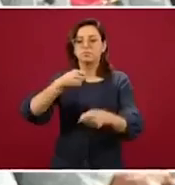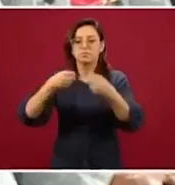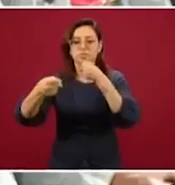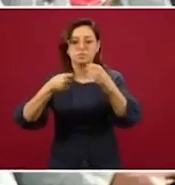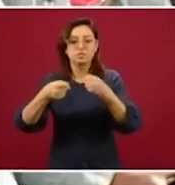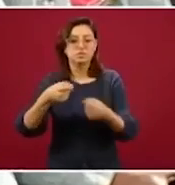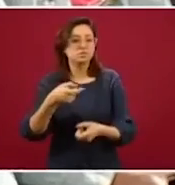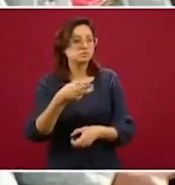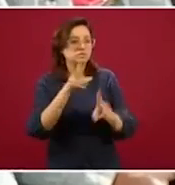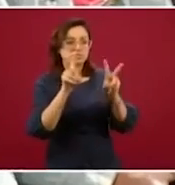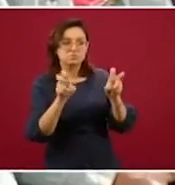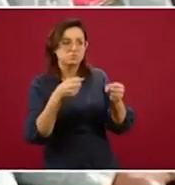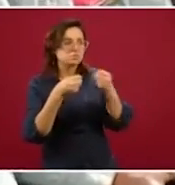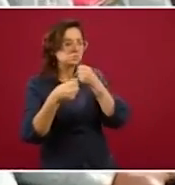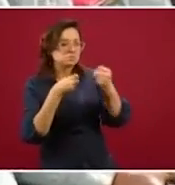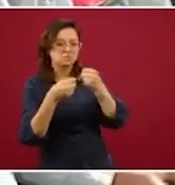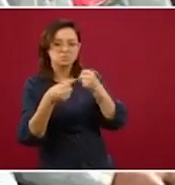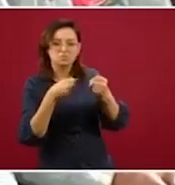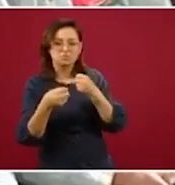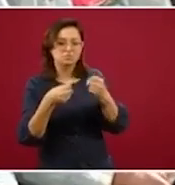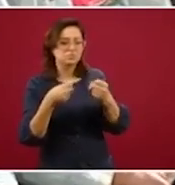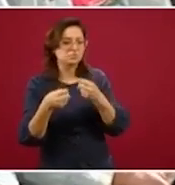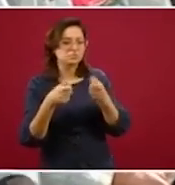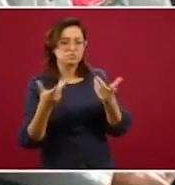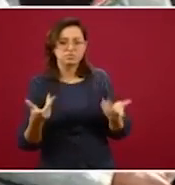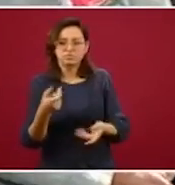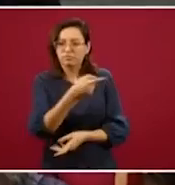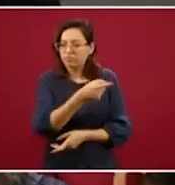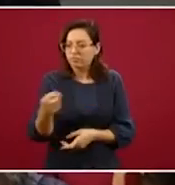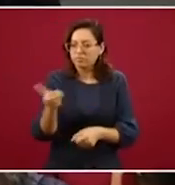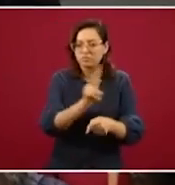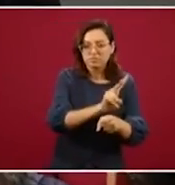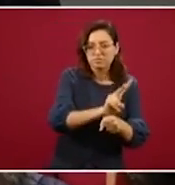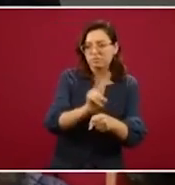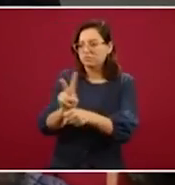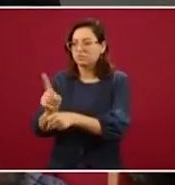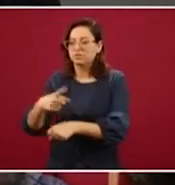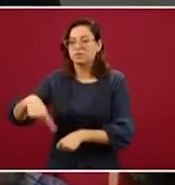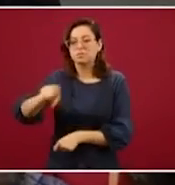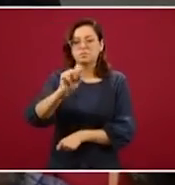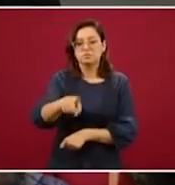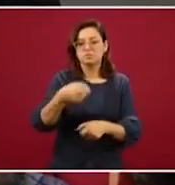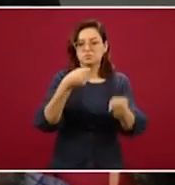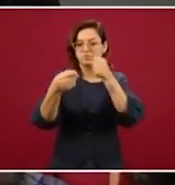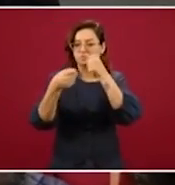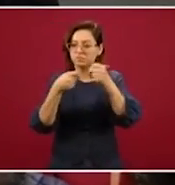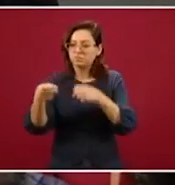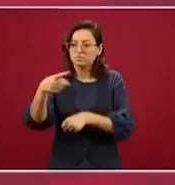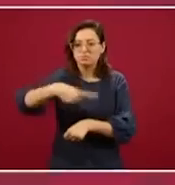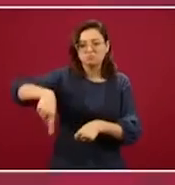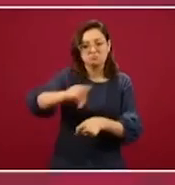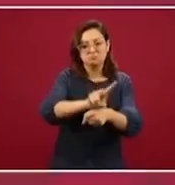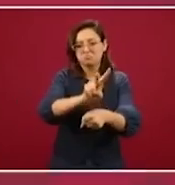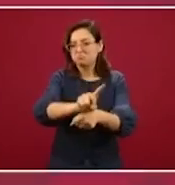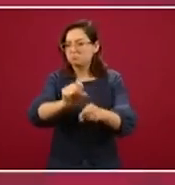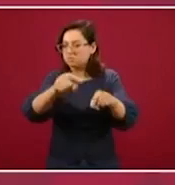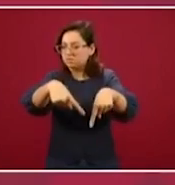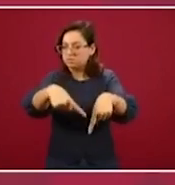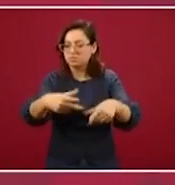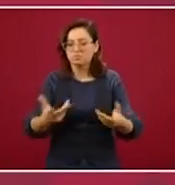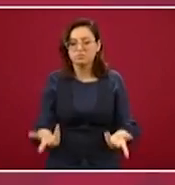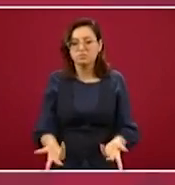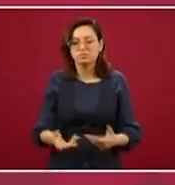No, pues a medios se regulan con los medios. Los periodistas se regulan con los periodistas. O